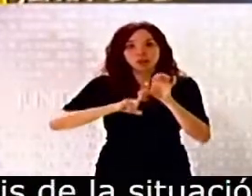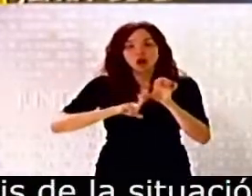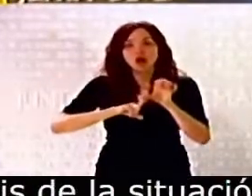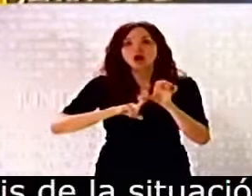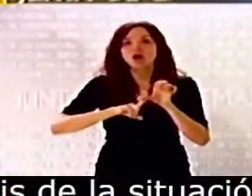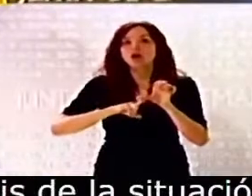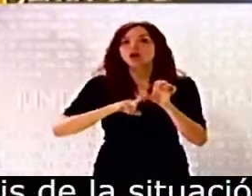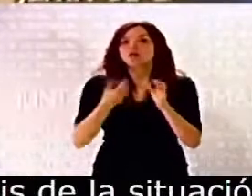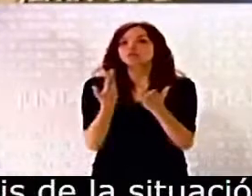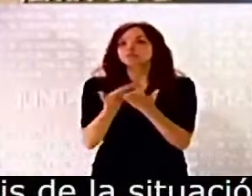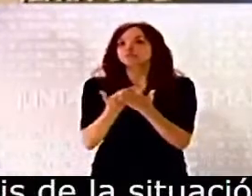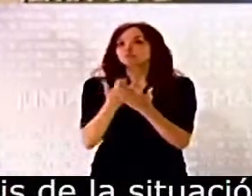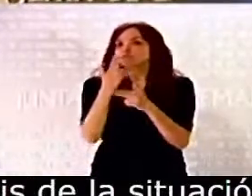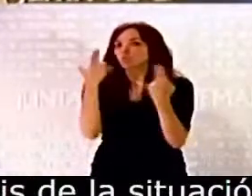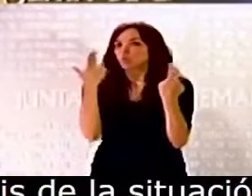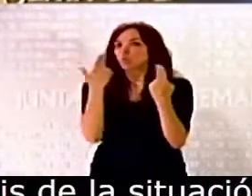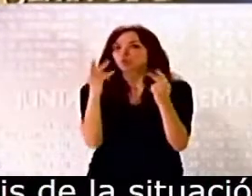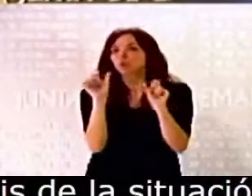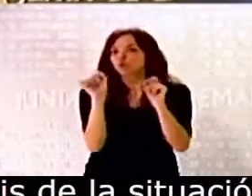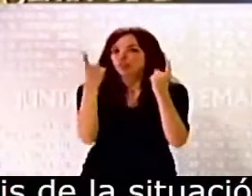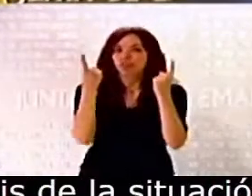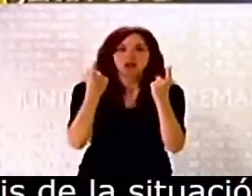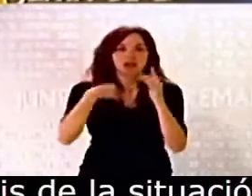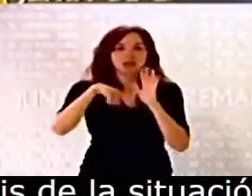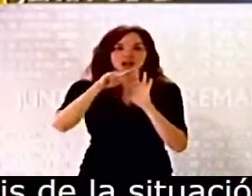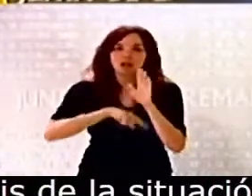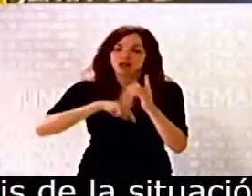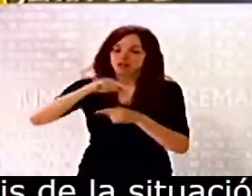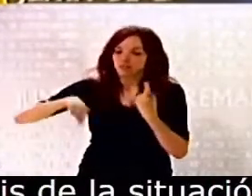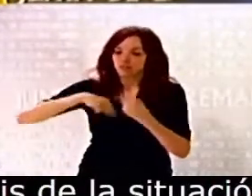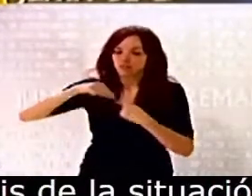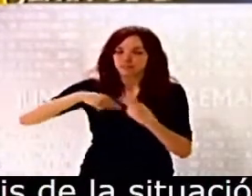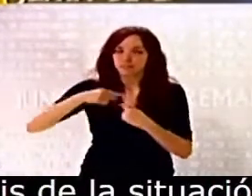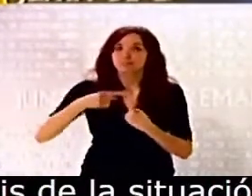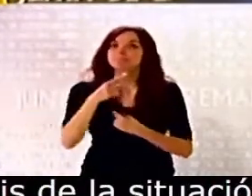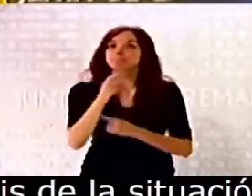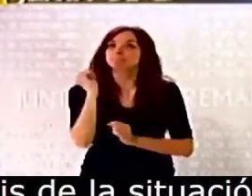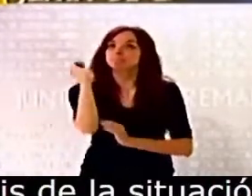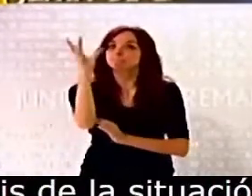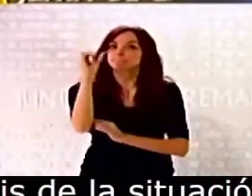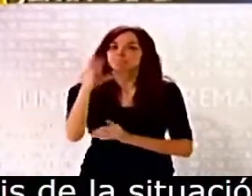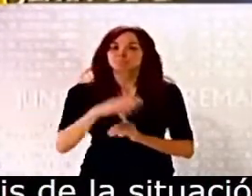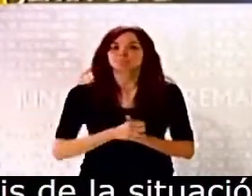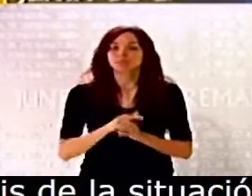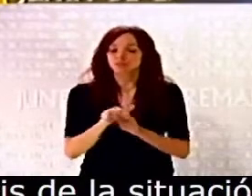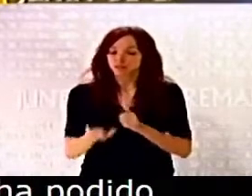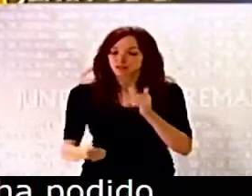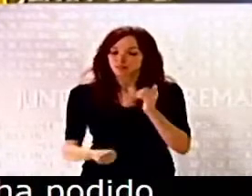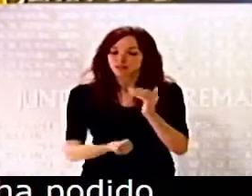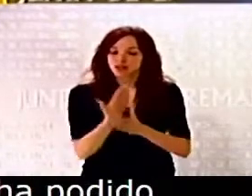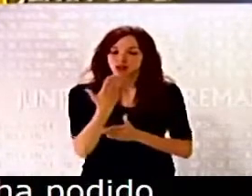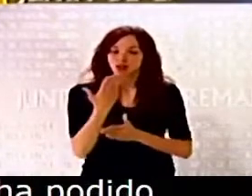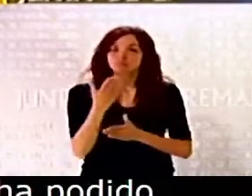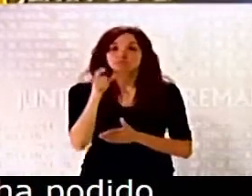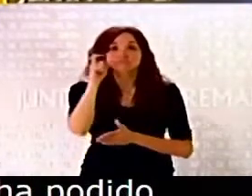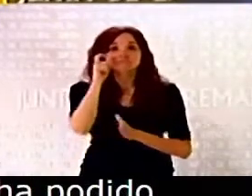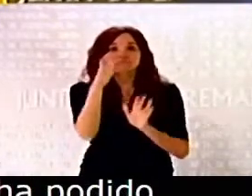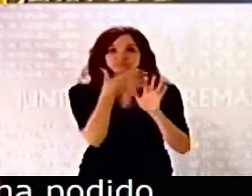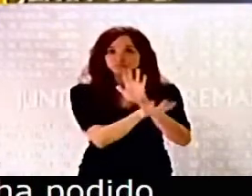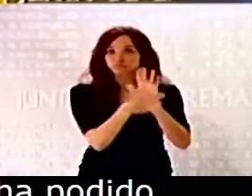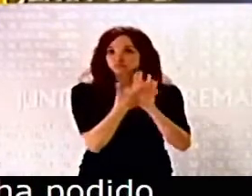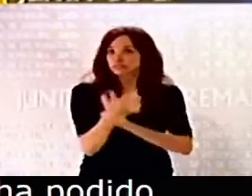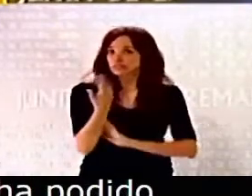los datos que hacemos públicos cada día, que ha podido comentar el vicepresidente segundo al Consejo en esta mañana, y el